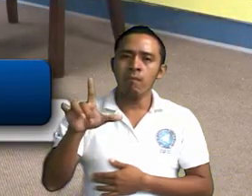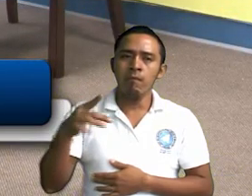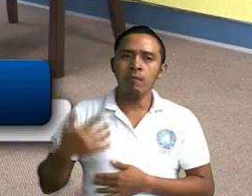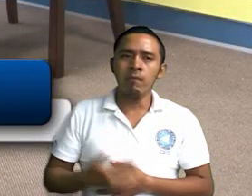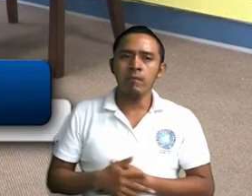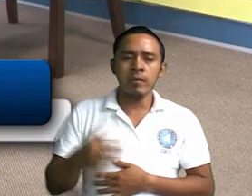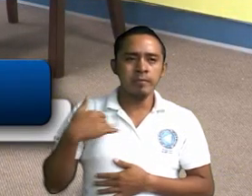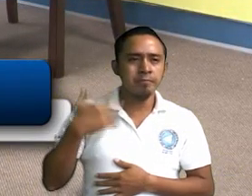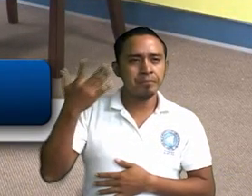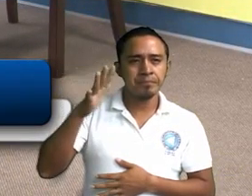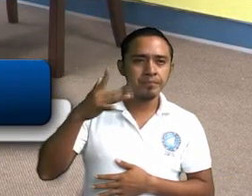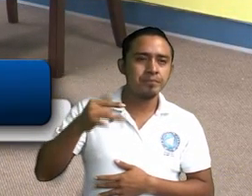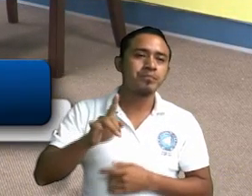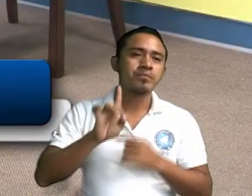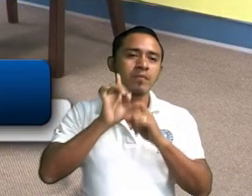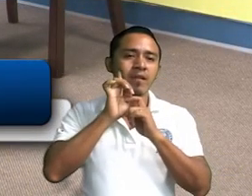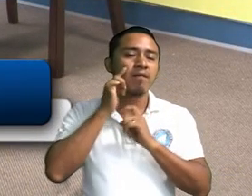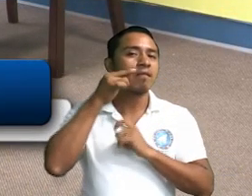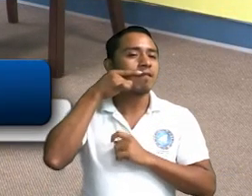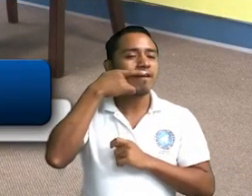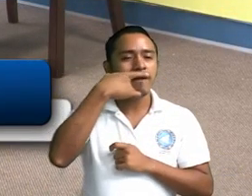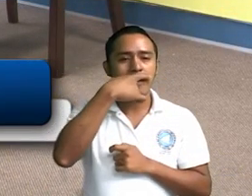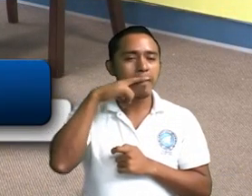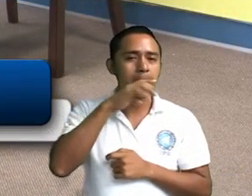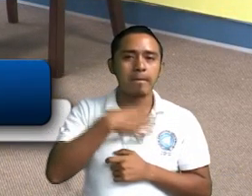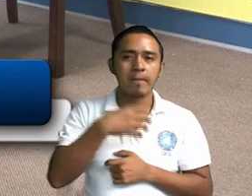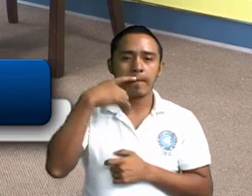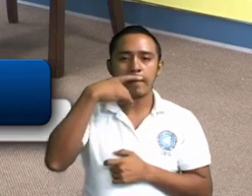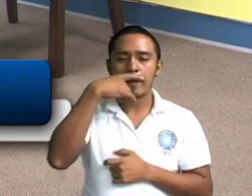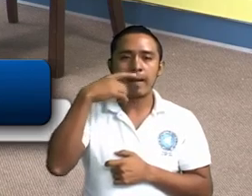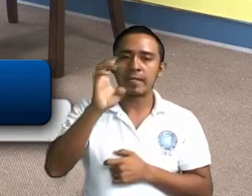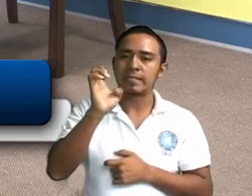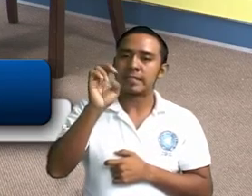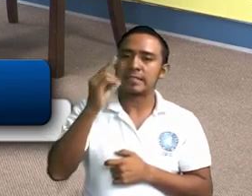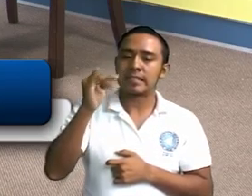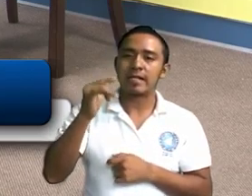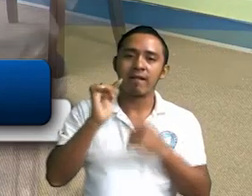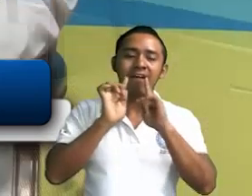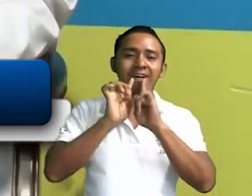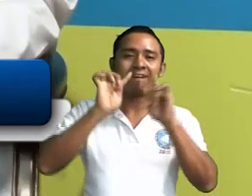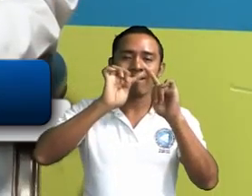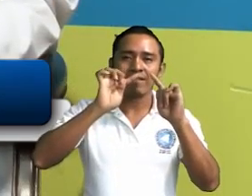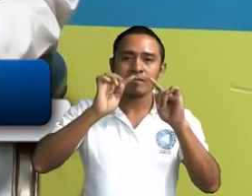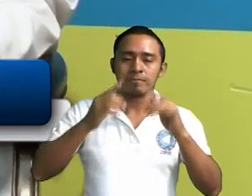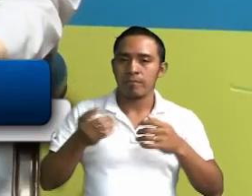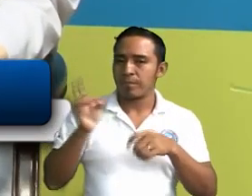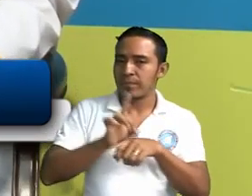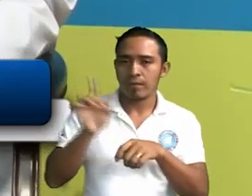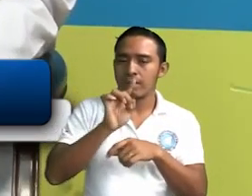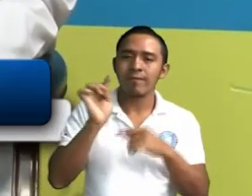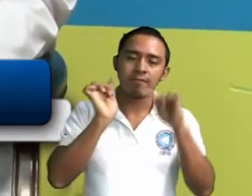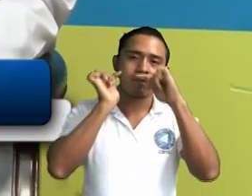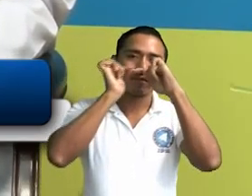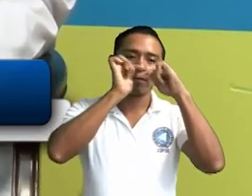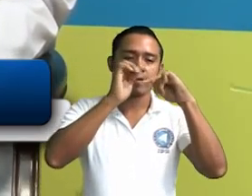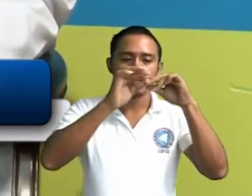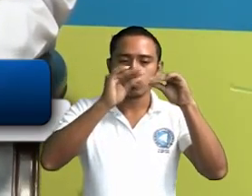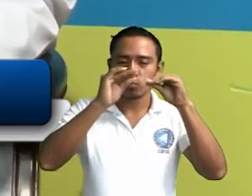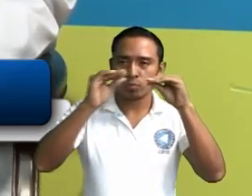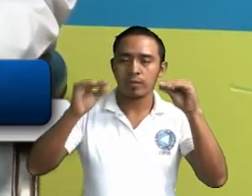de qué tiene que ver con la sencilla pero a qué se refiere ok el periodonto verdad es una de los componentes